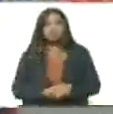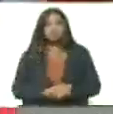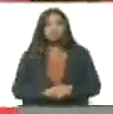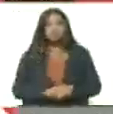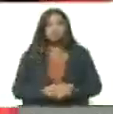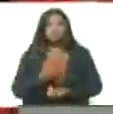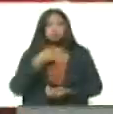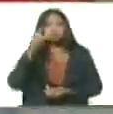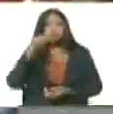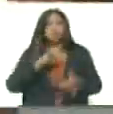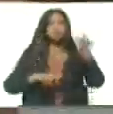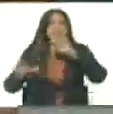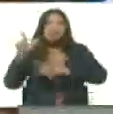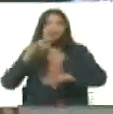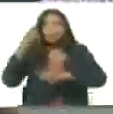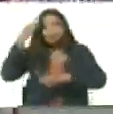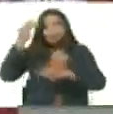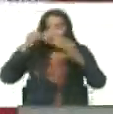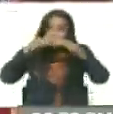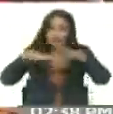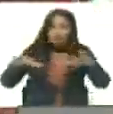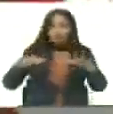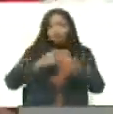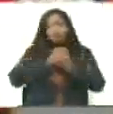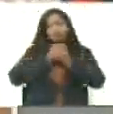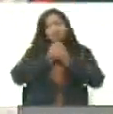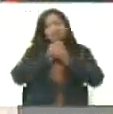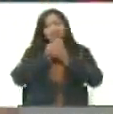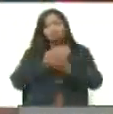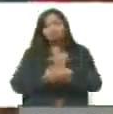Yo también te amo. Que Dios te bendiga, mi amor.